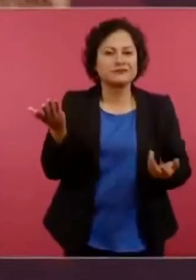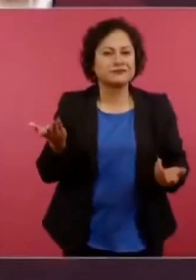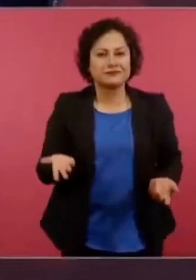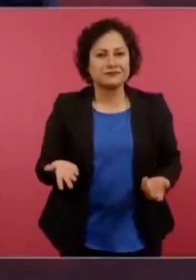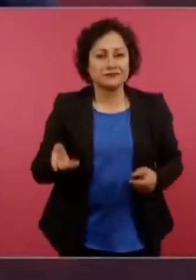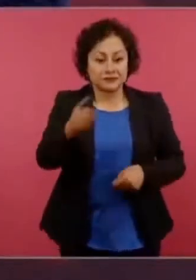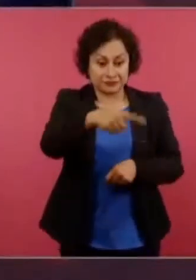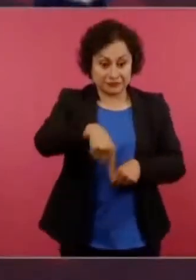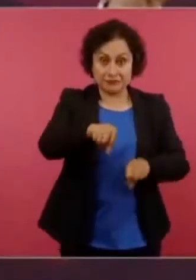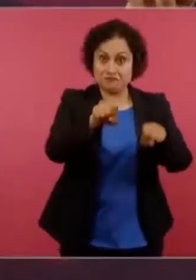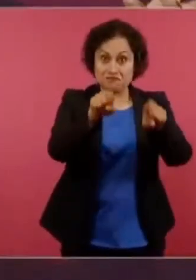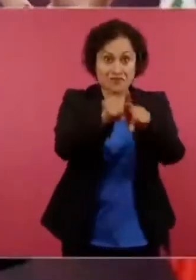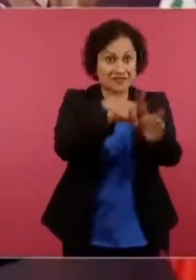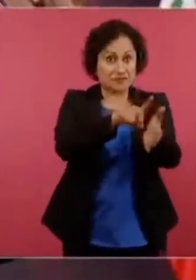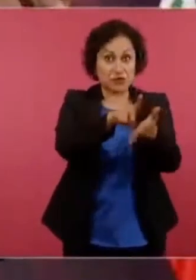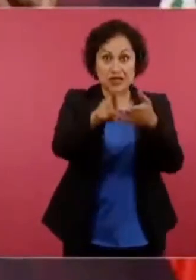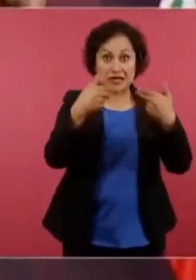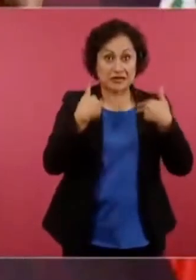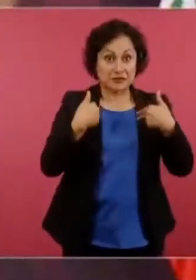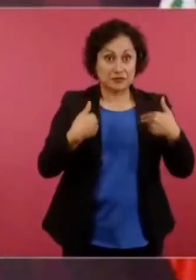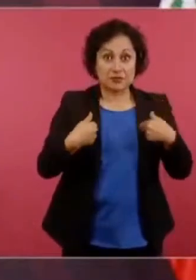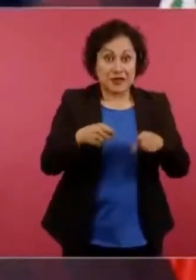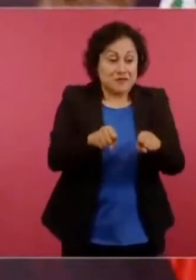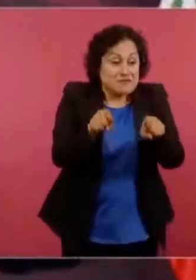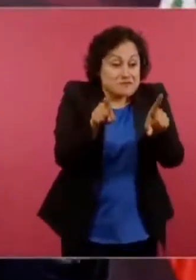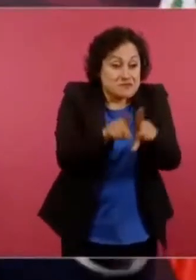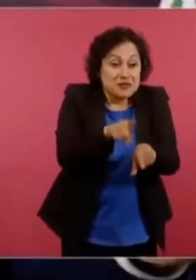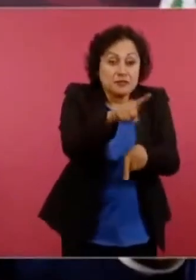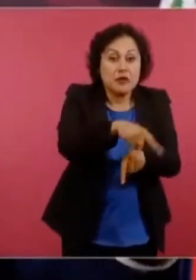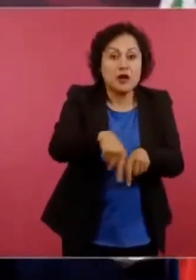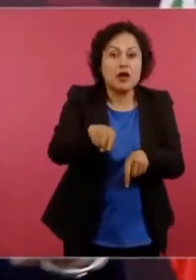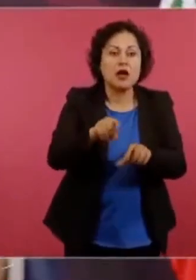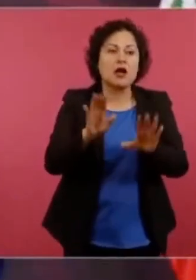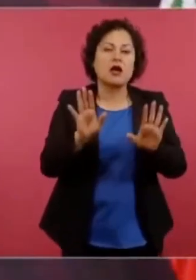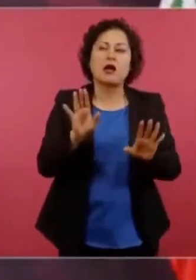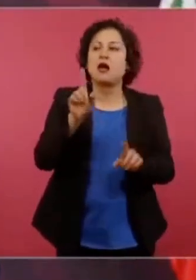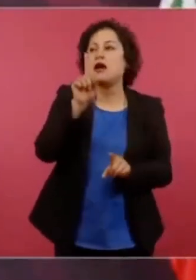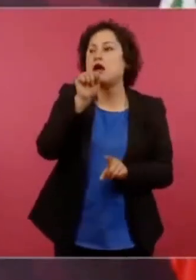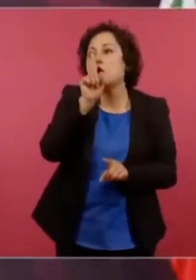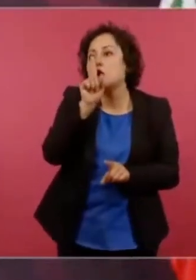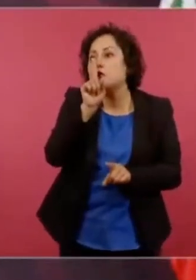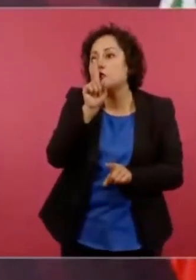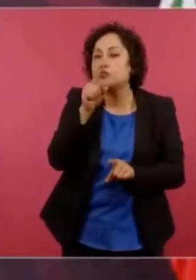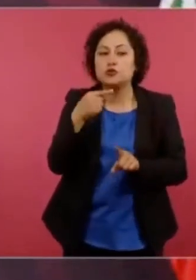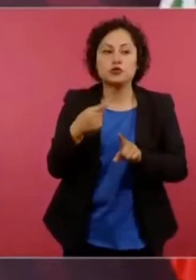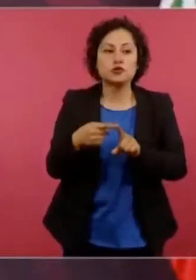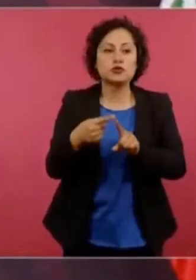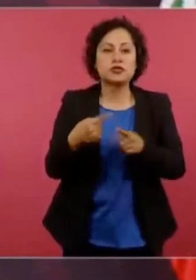piden que se respeten los datos personales.